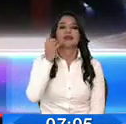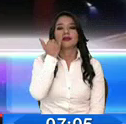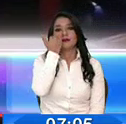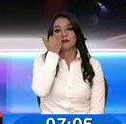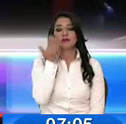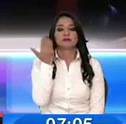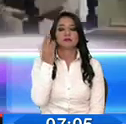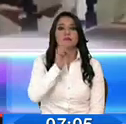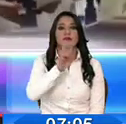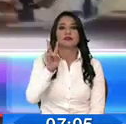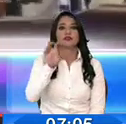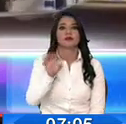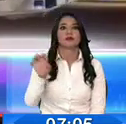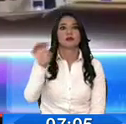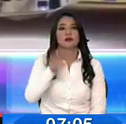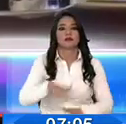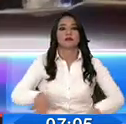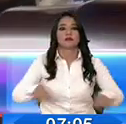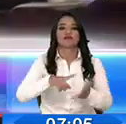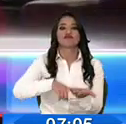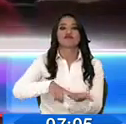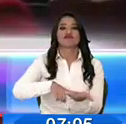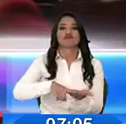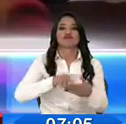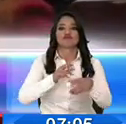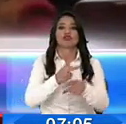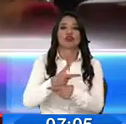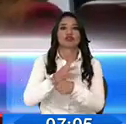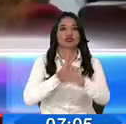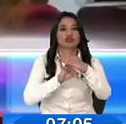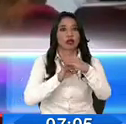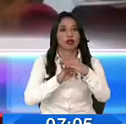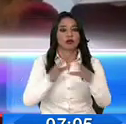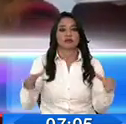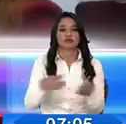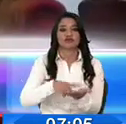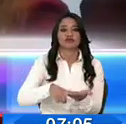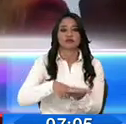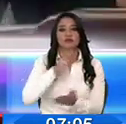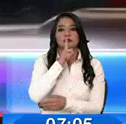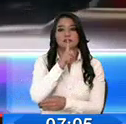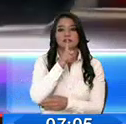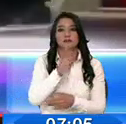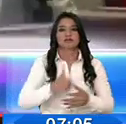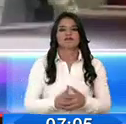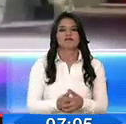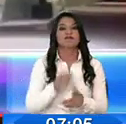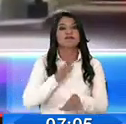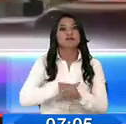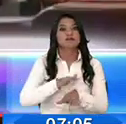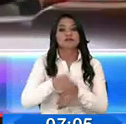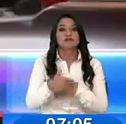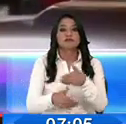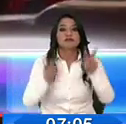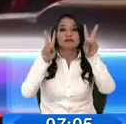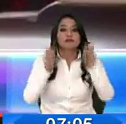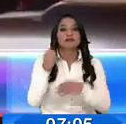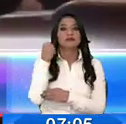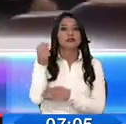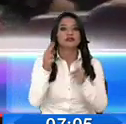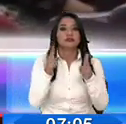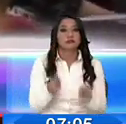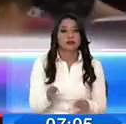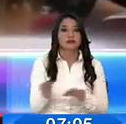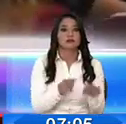pasado 22 de enero en una sesión ordinaria que realizó el consejo de participación en latacunga por su trayectoria en tema de derechos humanos y la